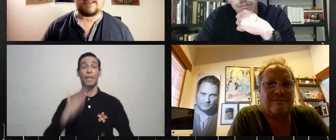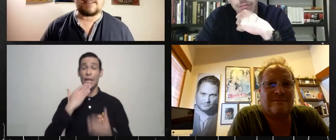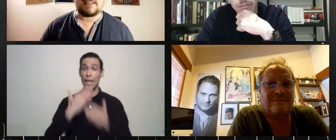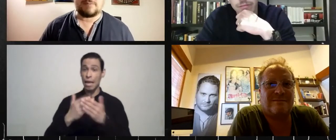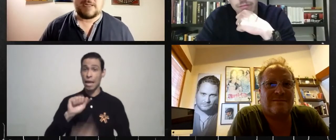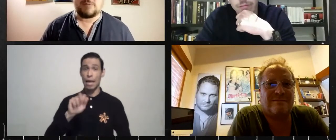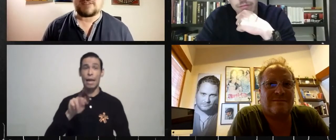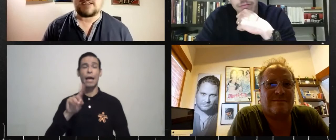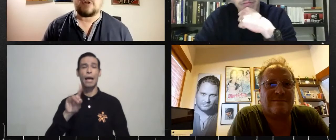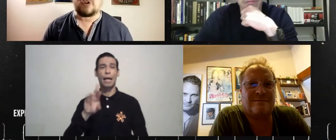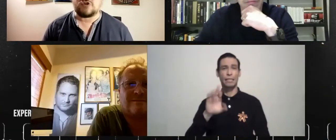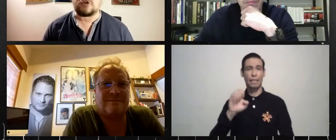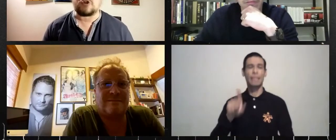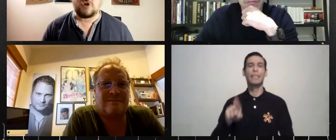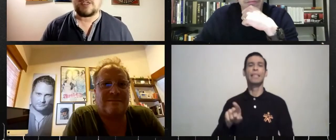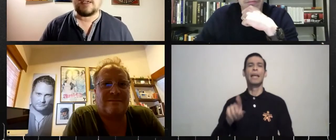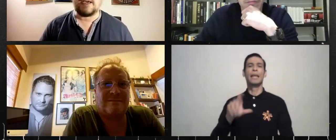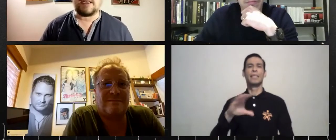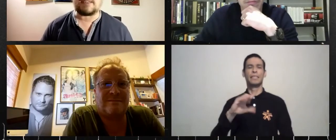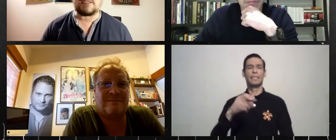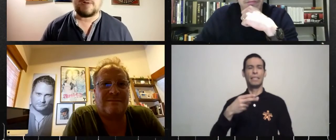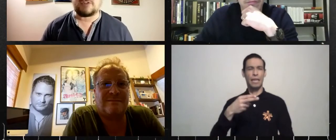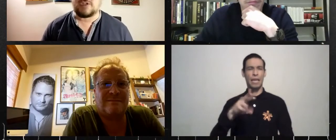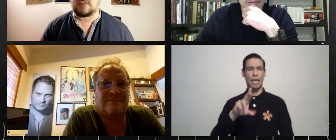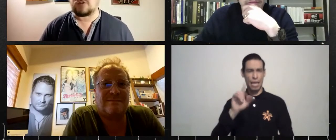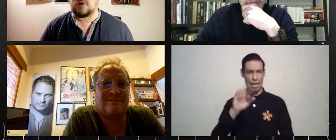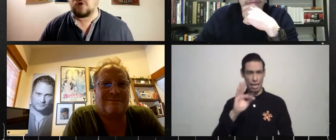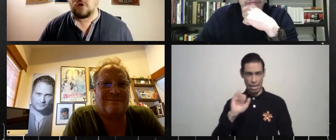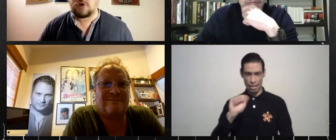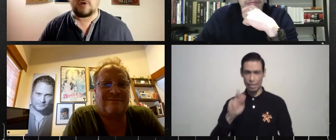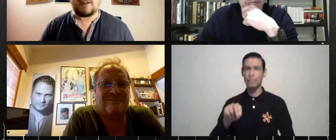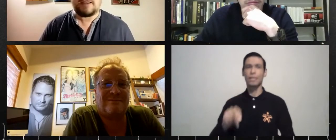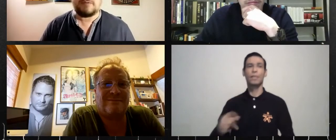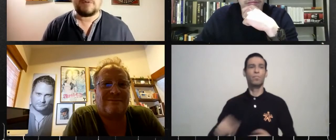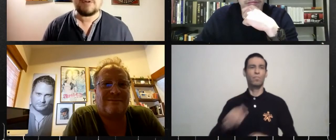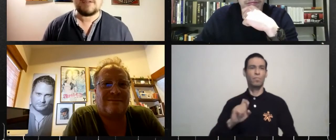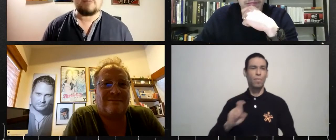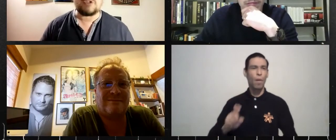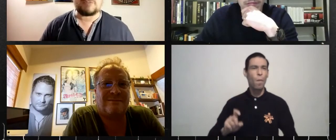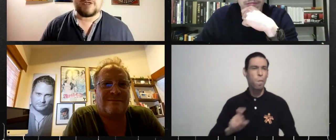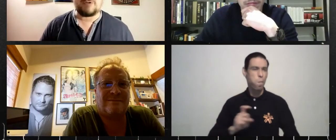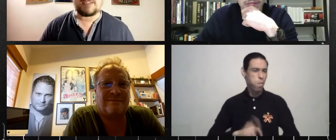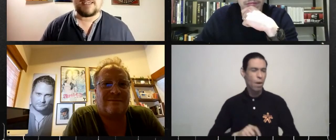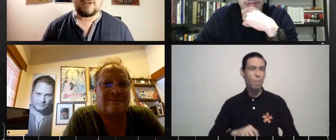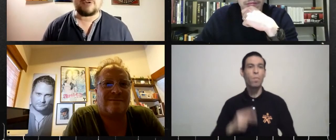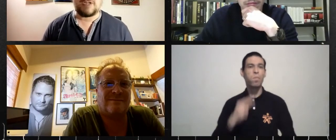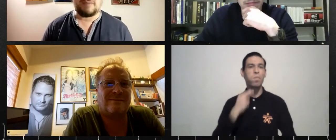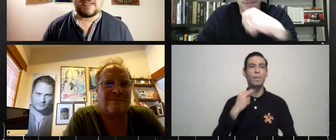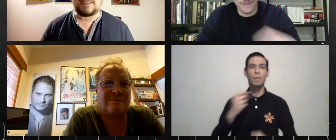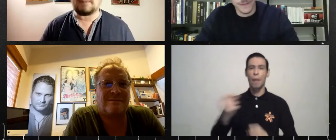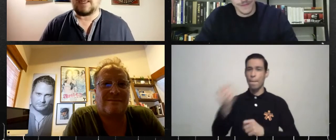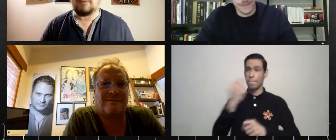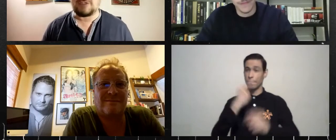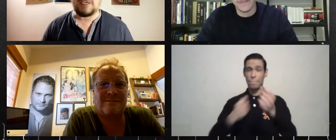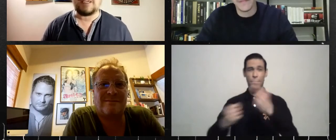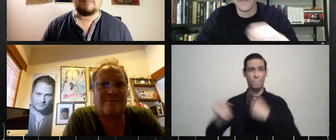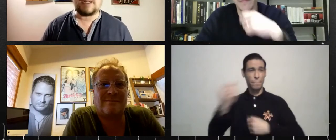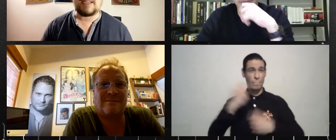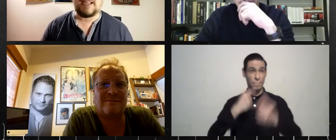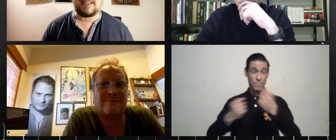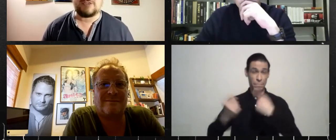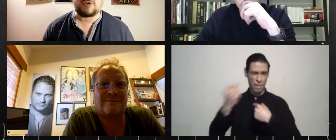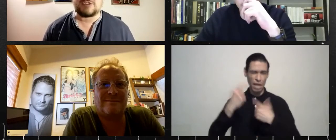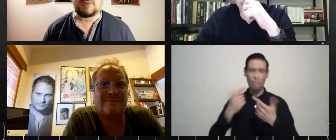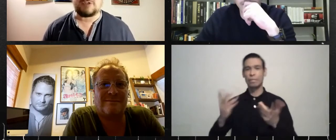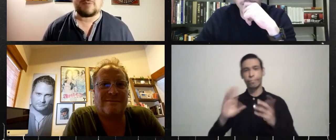Beltrán, a Cristian Tapán por estar con nosotros hoy en este espacio que se nos quedó corto en el tiempo. muchas preguntas quedaron sobre la mesa. Esperamos que